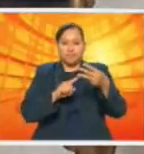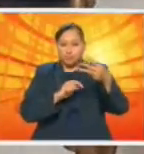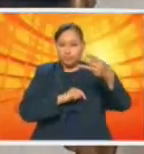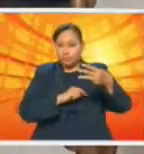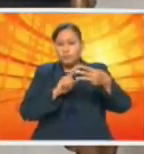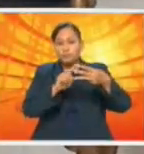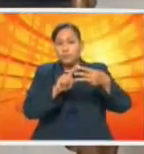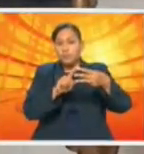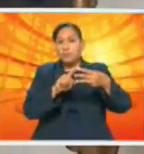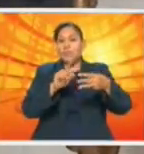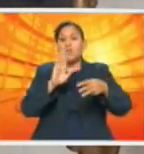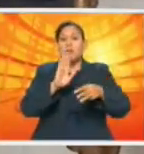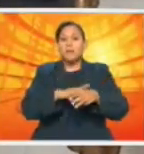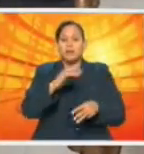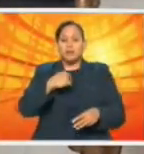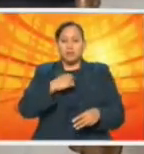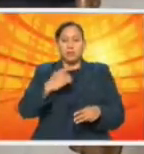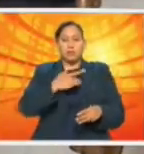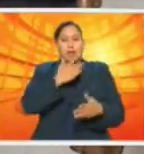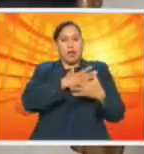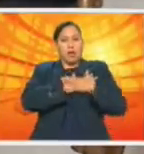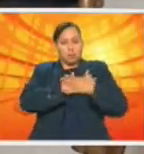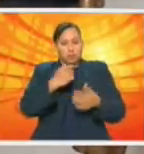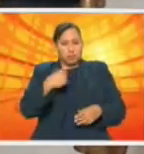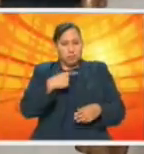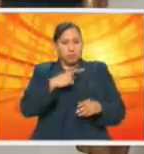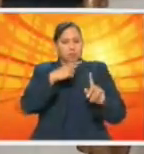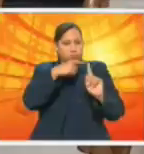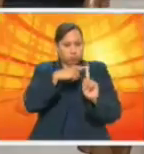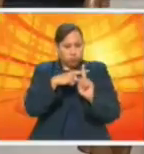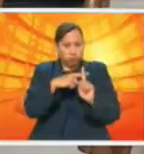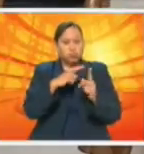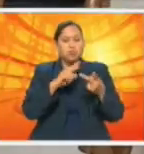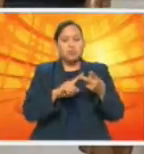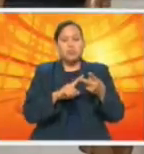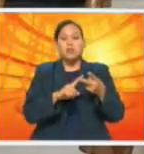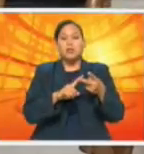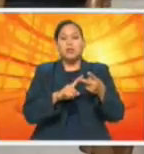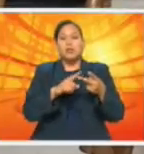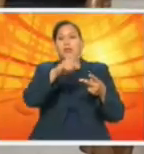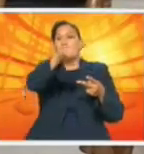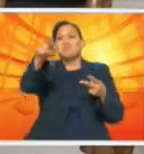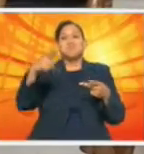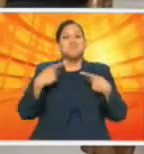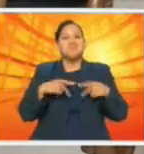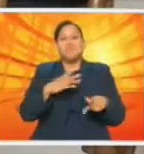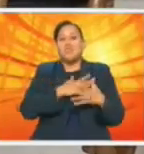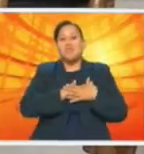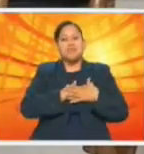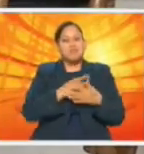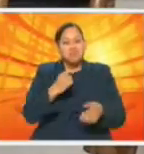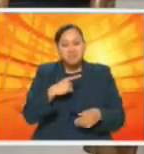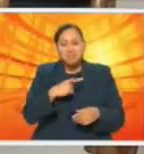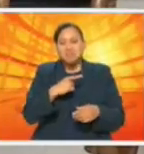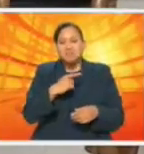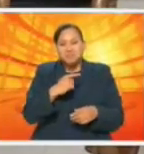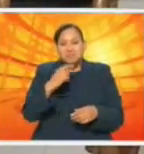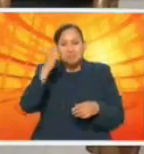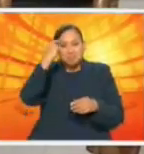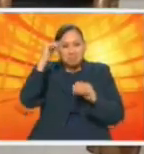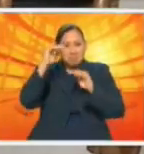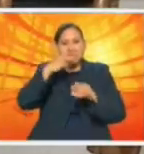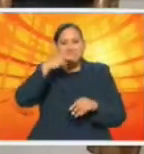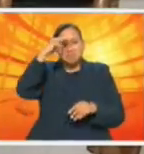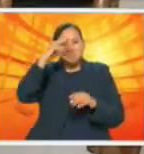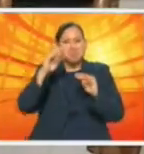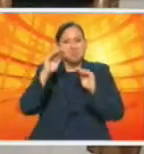haber mayor autoestima del ciudadano y ciudadana mexicana. Sí. Hay muy baja autoestima y eso significa que el ciudadano y la